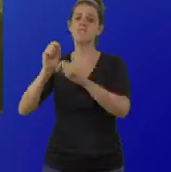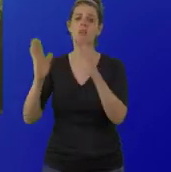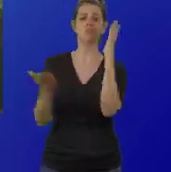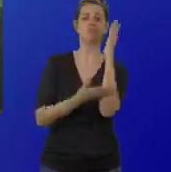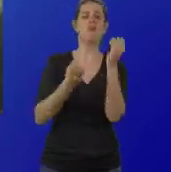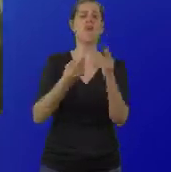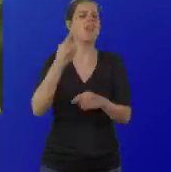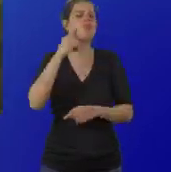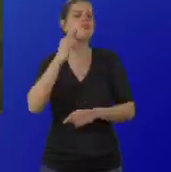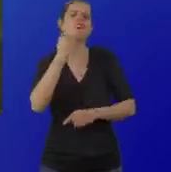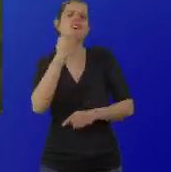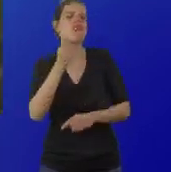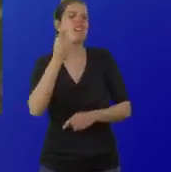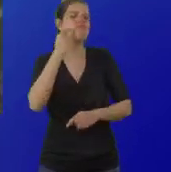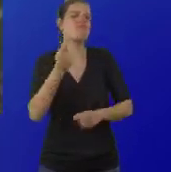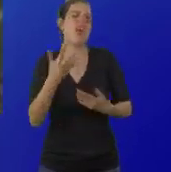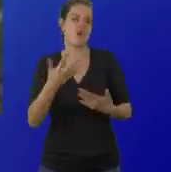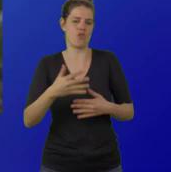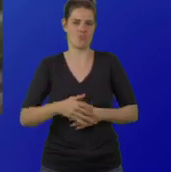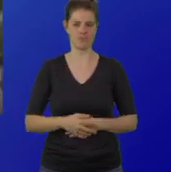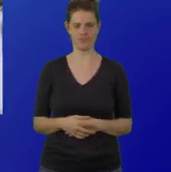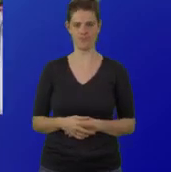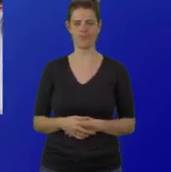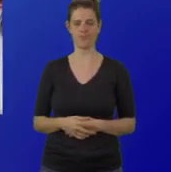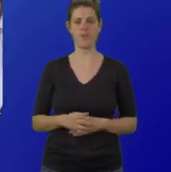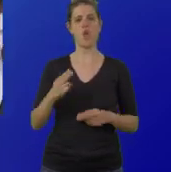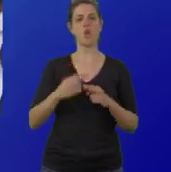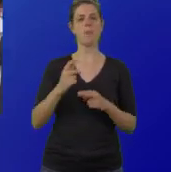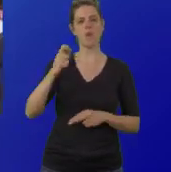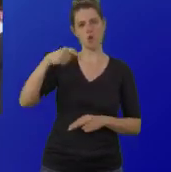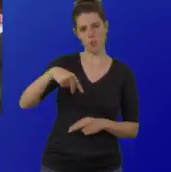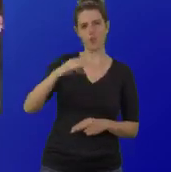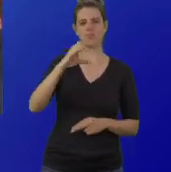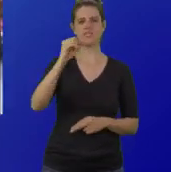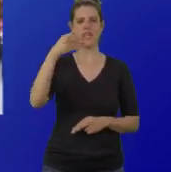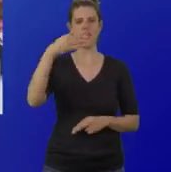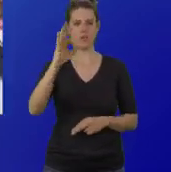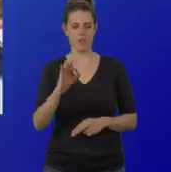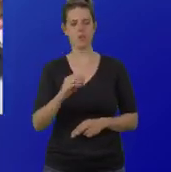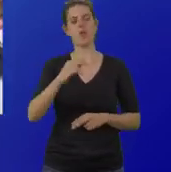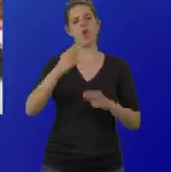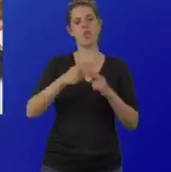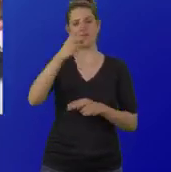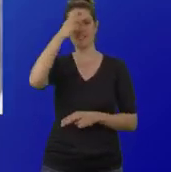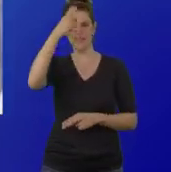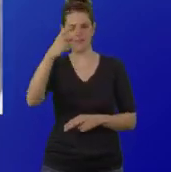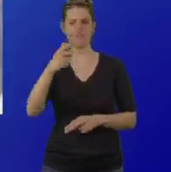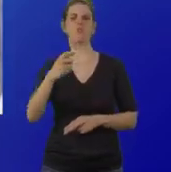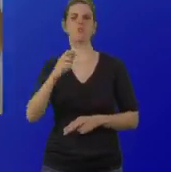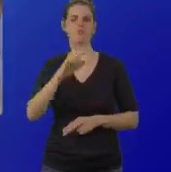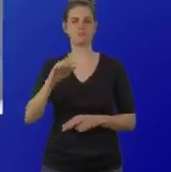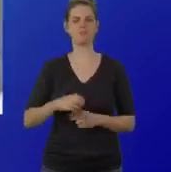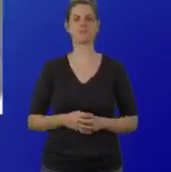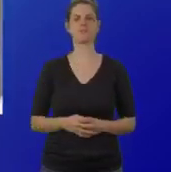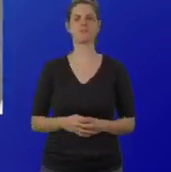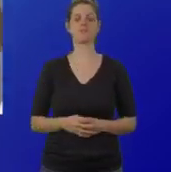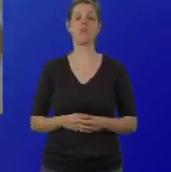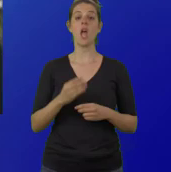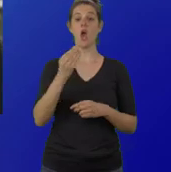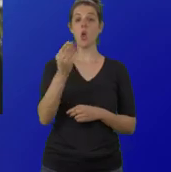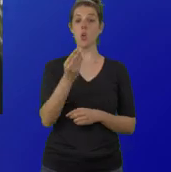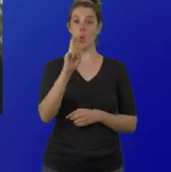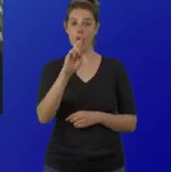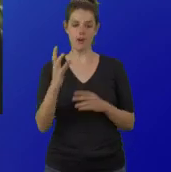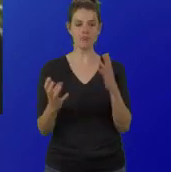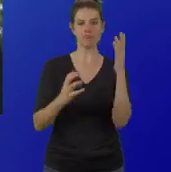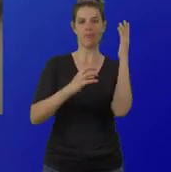porque no conoce su valor. Nombre común, ceibo. Nombre científico, Erythrina galur. Características, árbol cupulento. Y los códigos